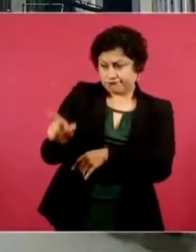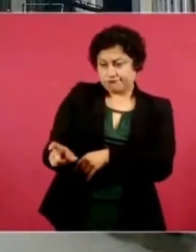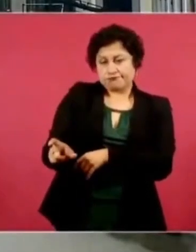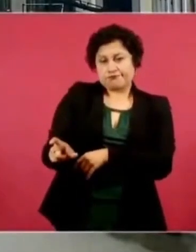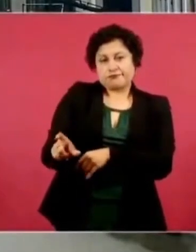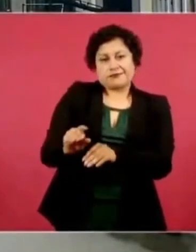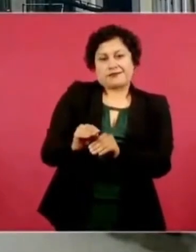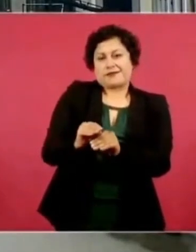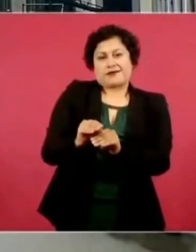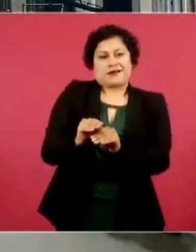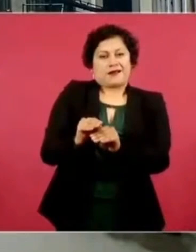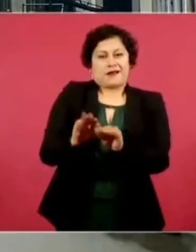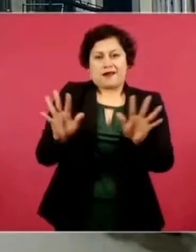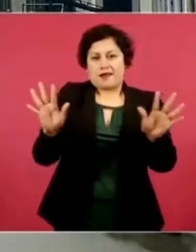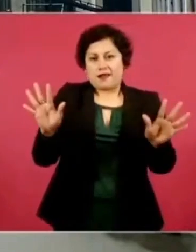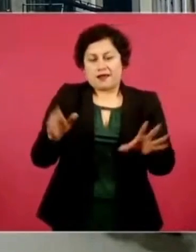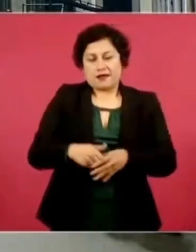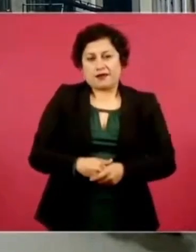nuestras